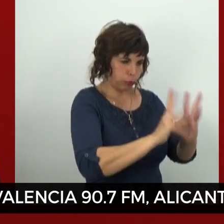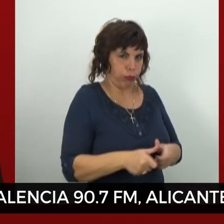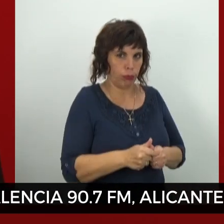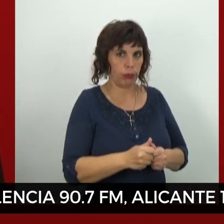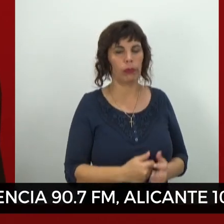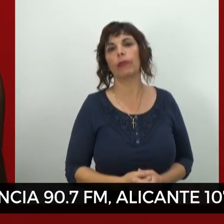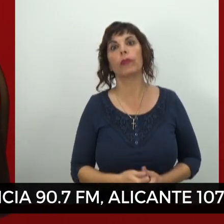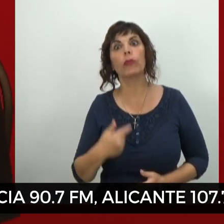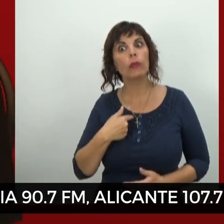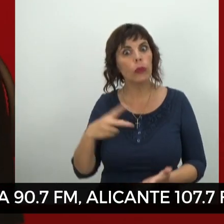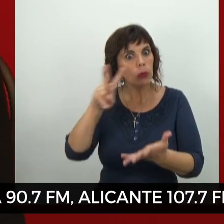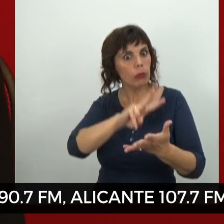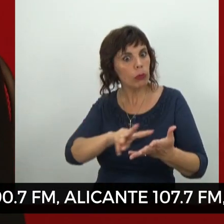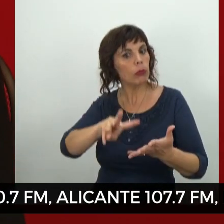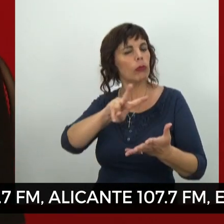Cuando yo leí esto,